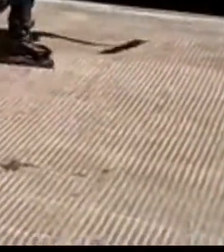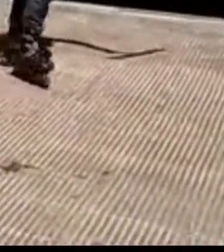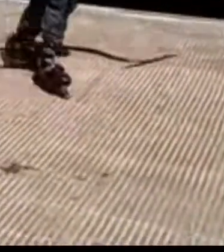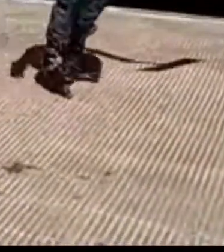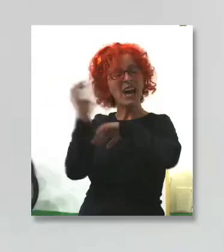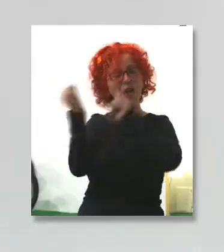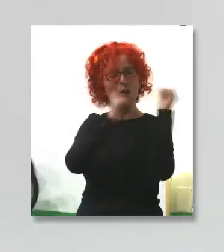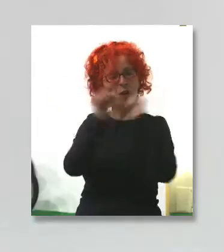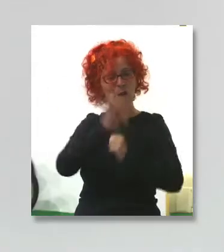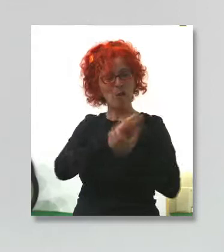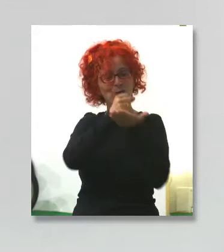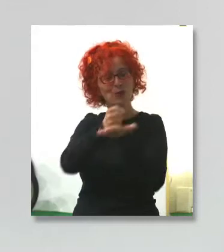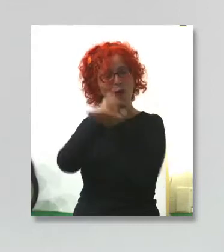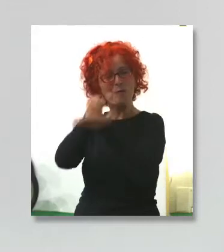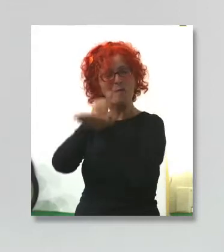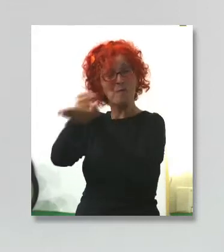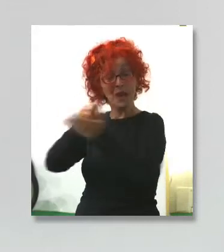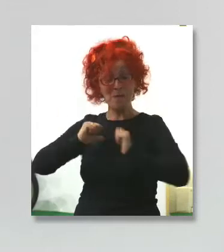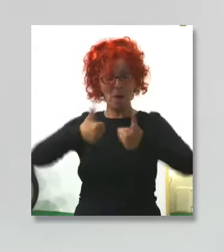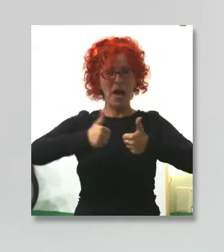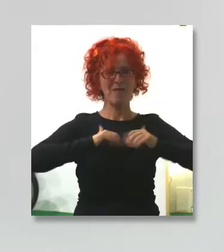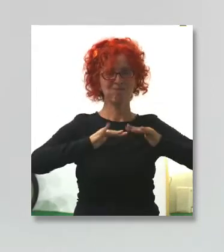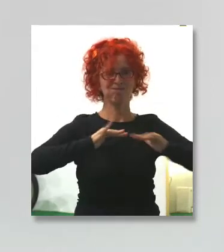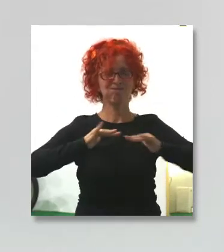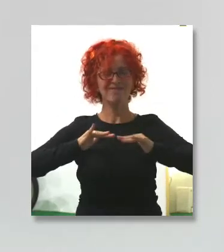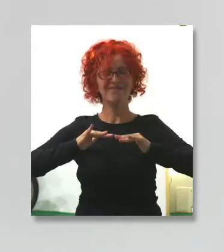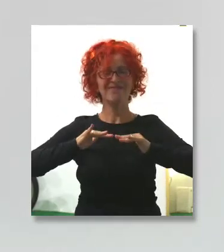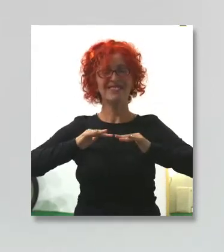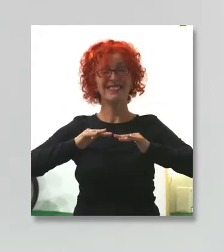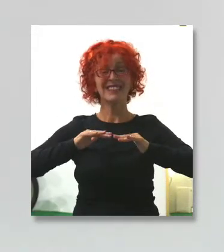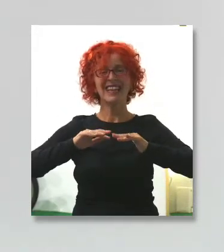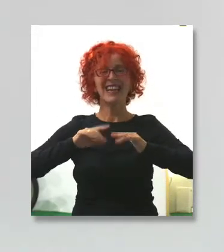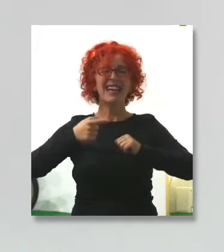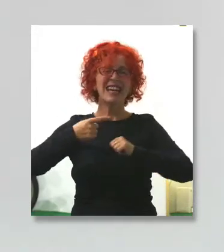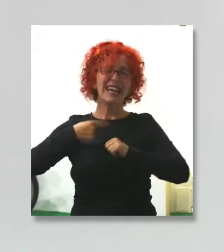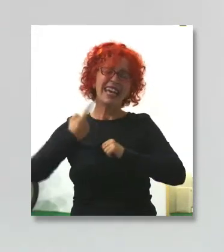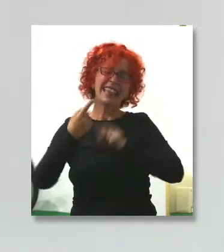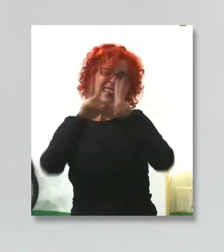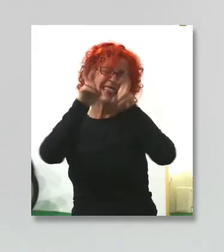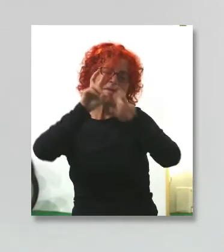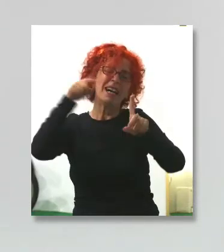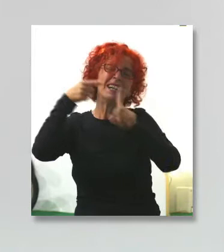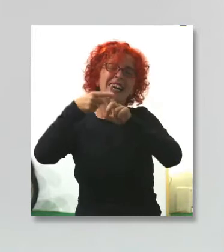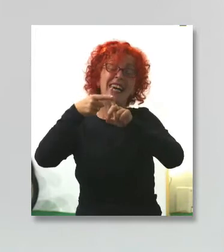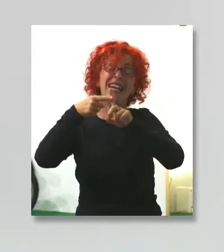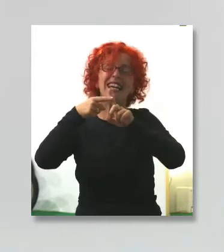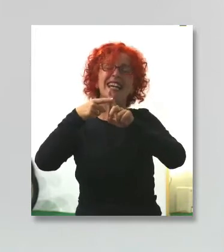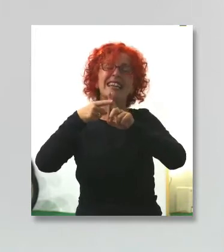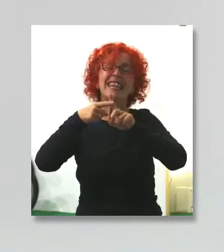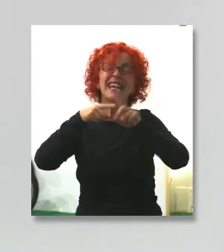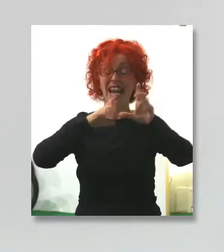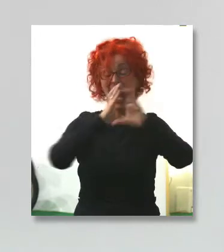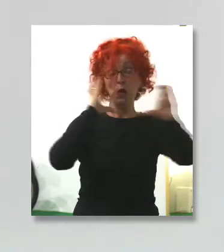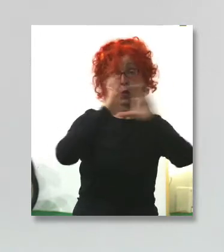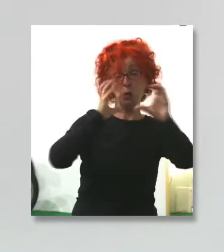Esta edición del cuarto concurso Ponte en Marcha se enmarca en la Estrategia de Transporte y Movilidad Sostenible